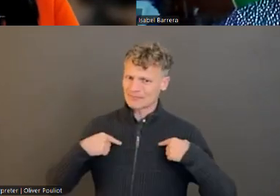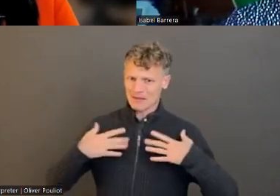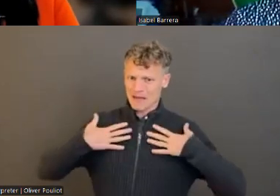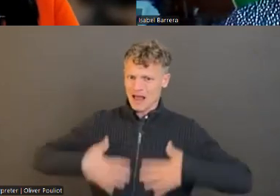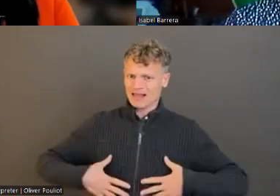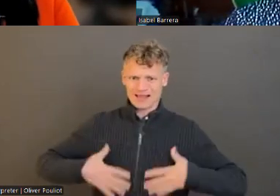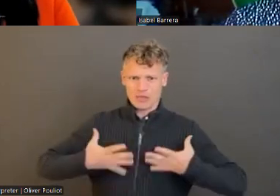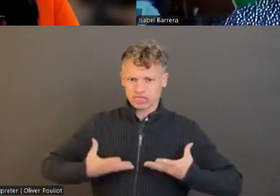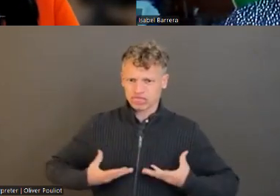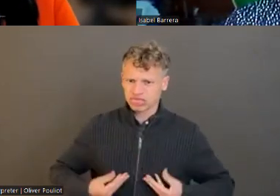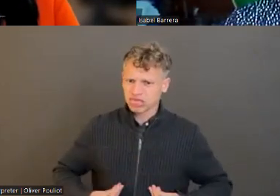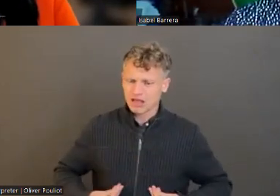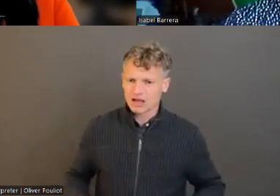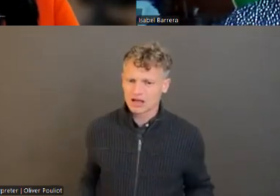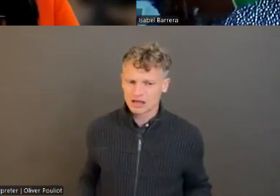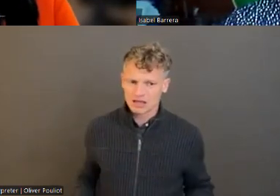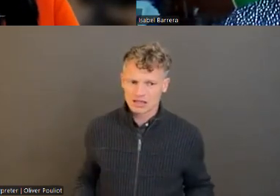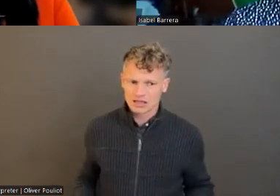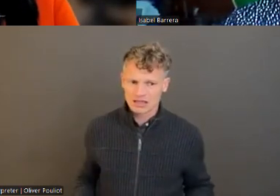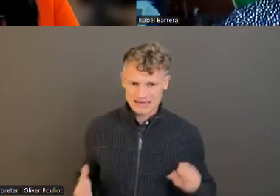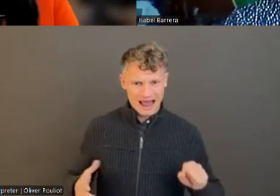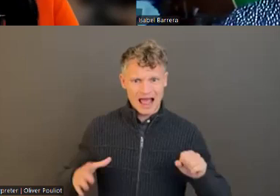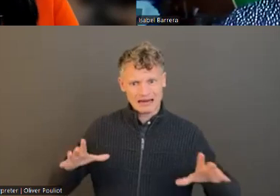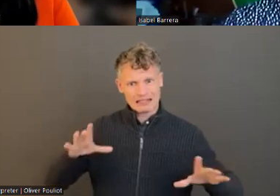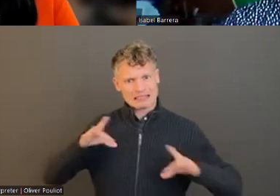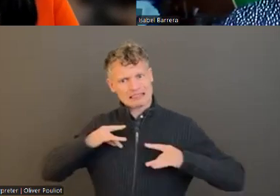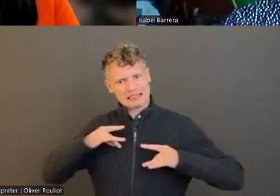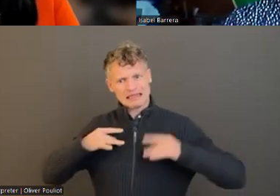un rediseño de un programa.